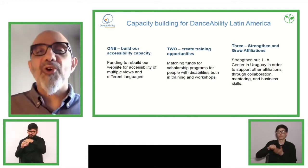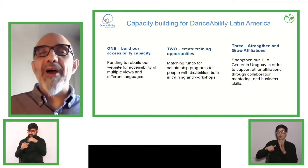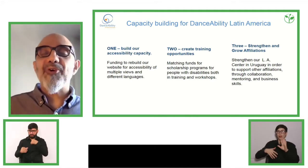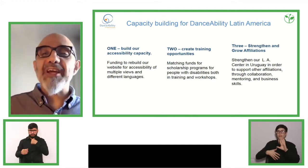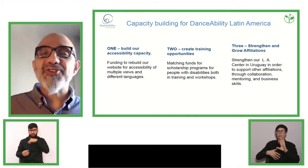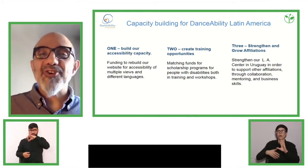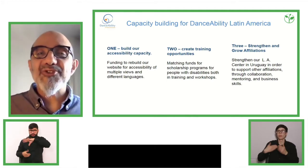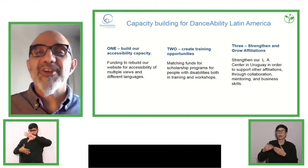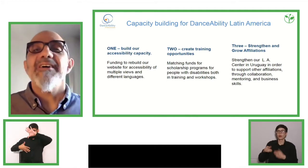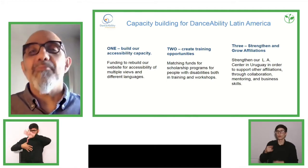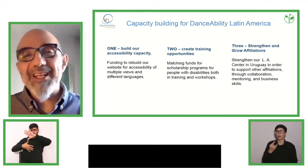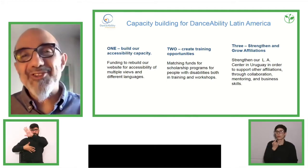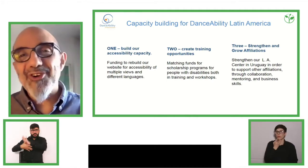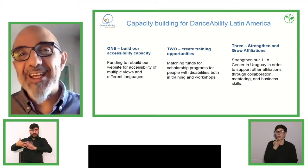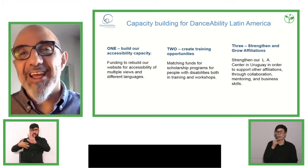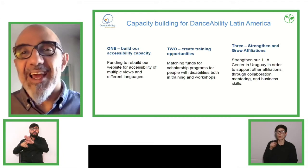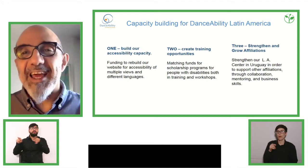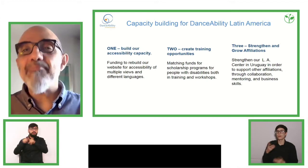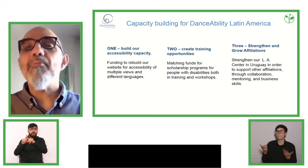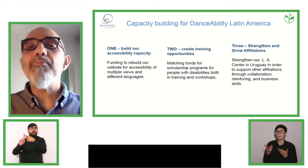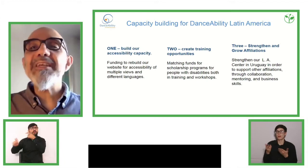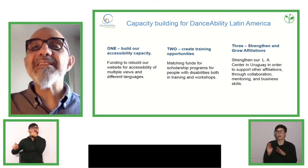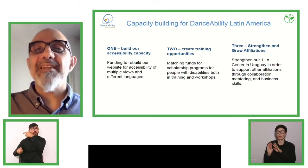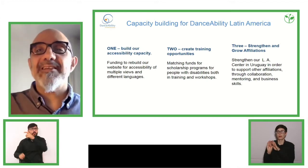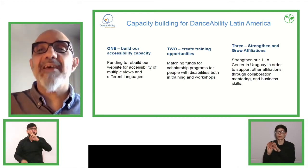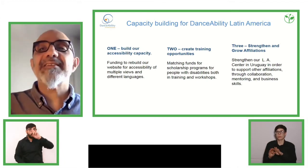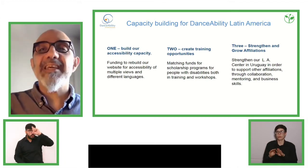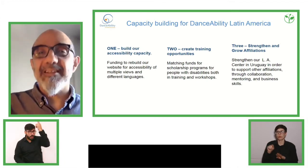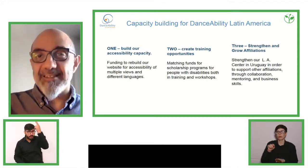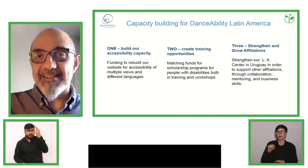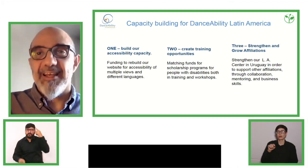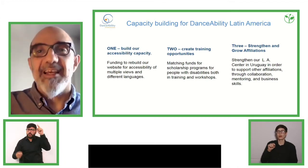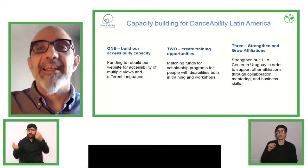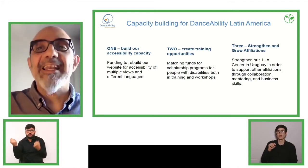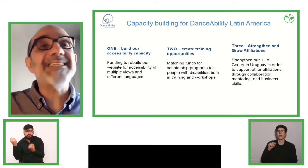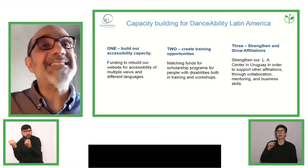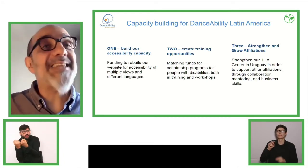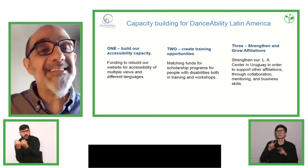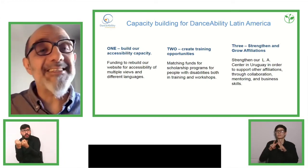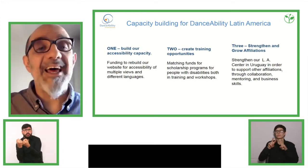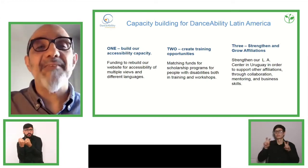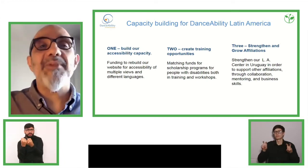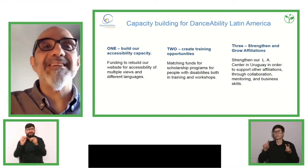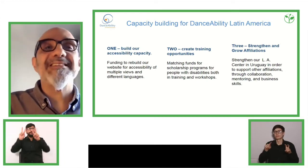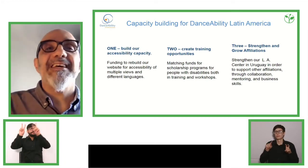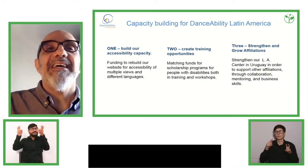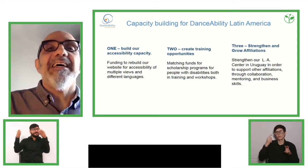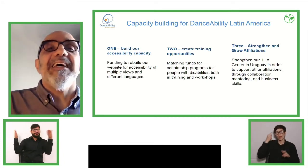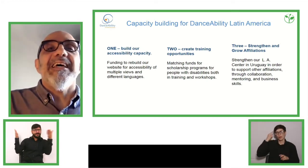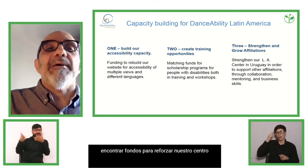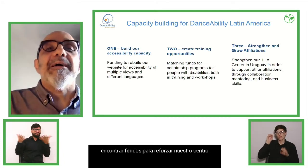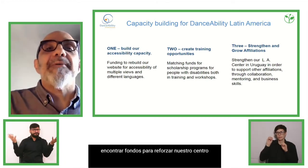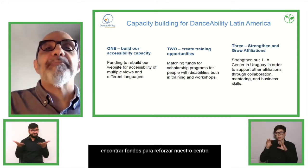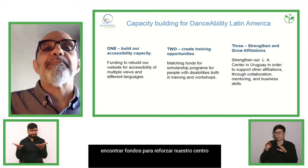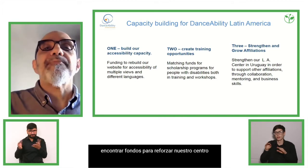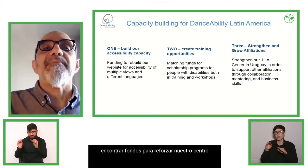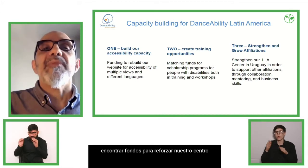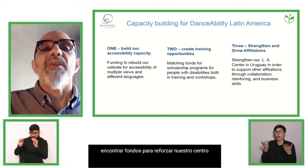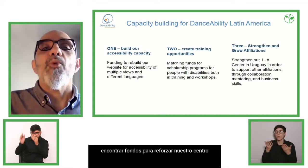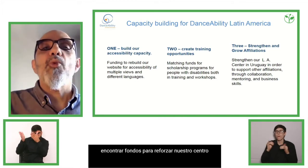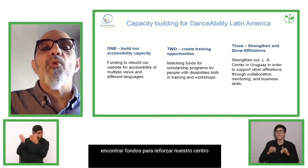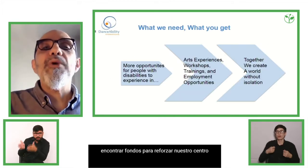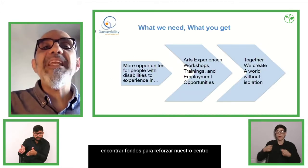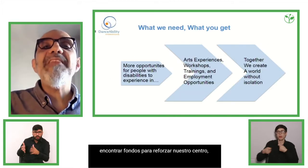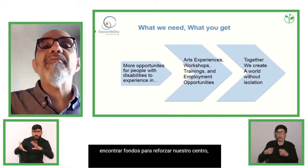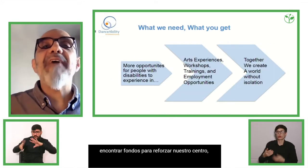nuestros afiliados en colaboraciones, mentorías y destrezas de negocios. La próxima, por favor.